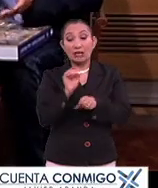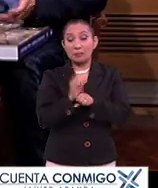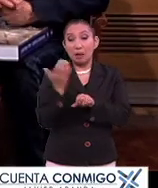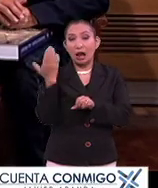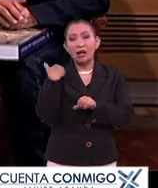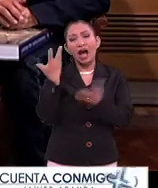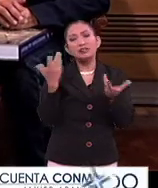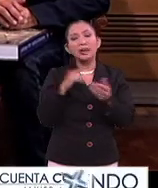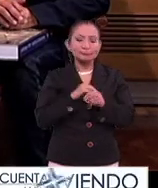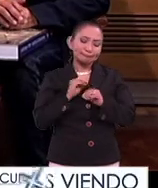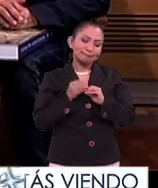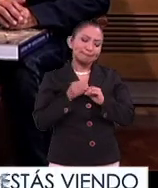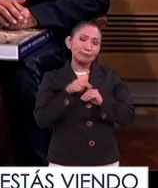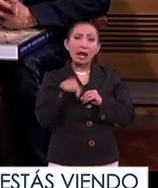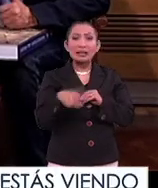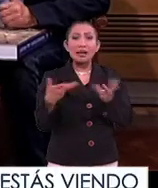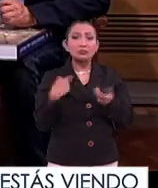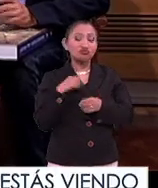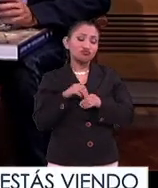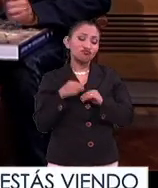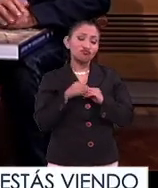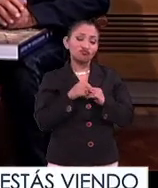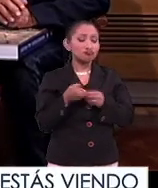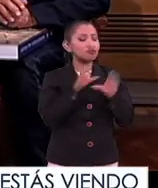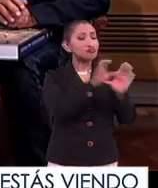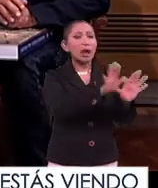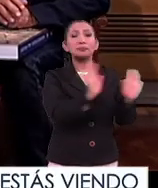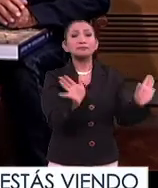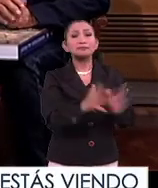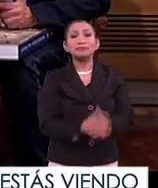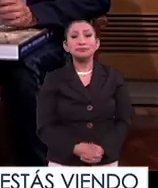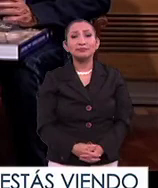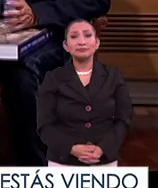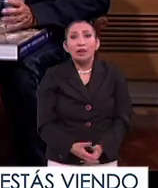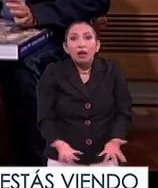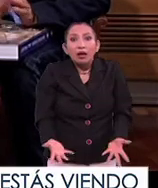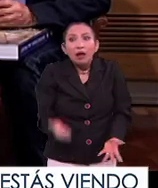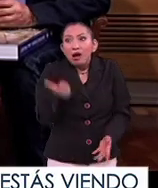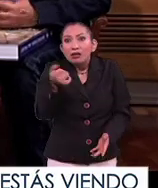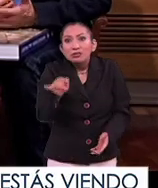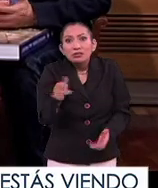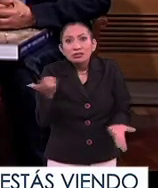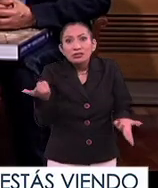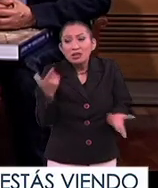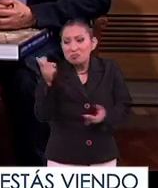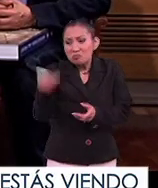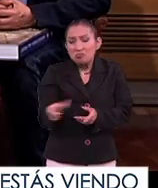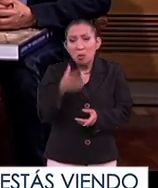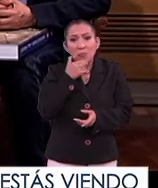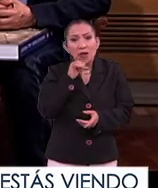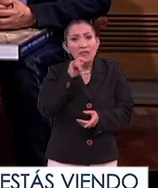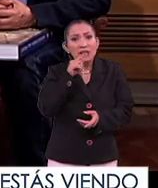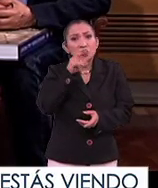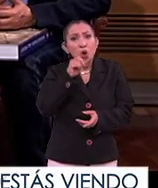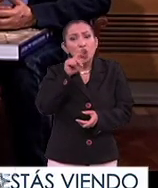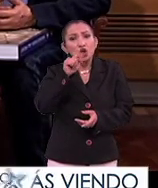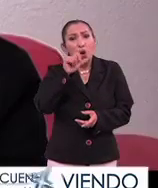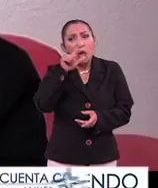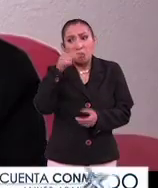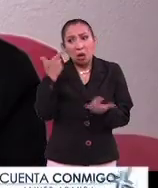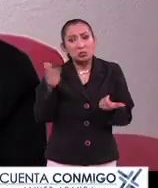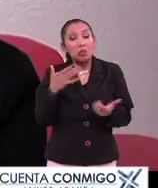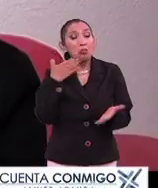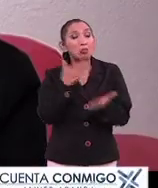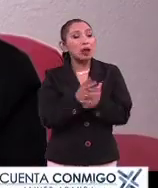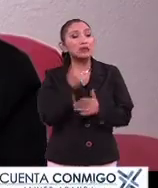semana pasada y se puso a hacerlo aquí. Dice, y me lo dejó. Claro, sí. Entonces así era, o así es Francisco Toledo. Efectivamente,